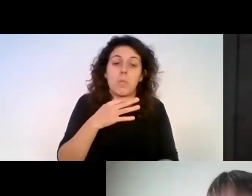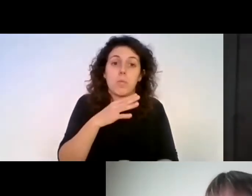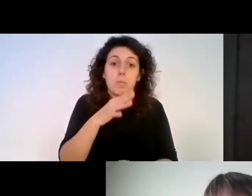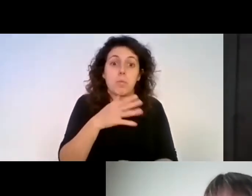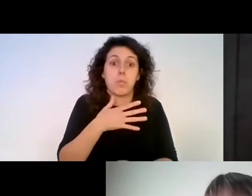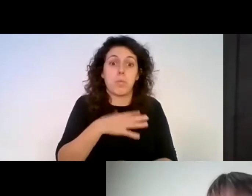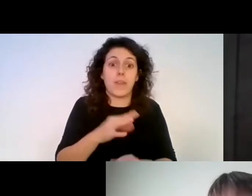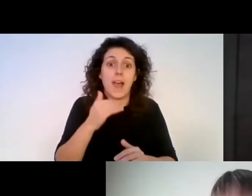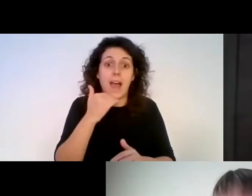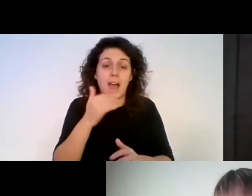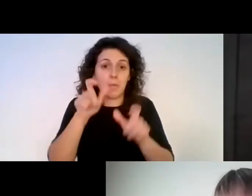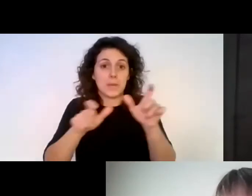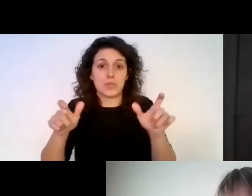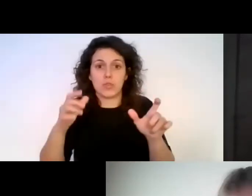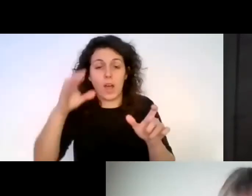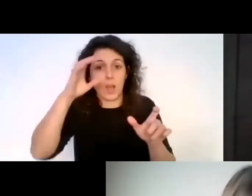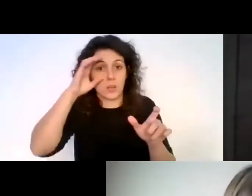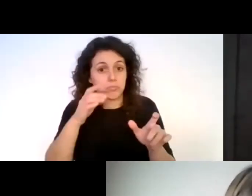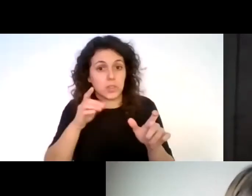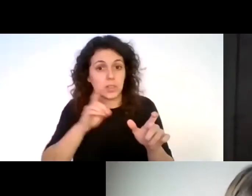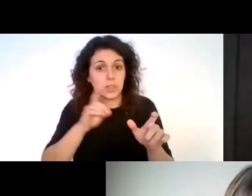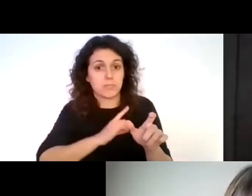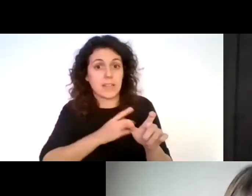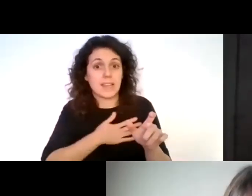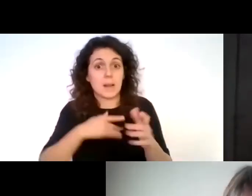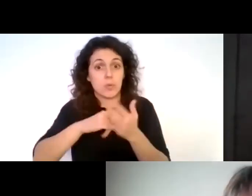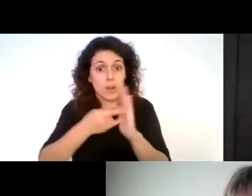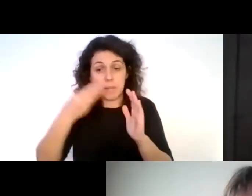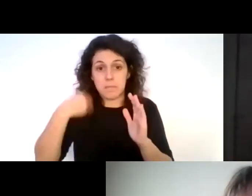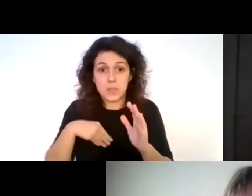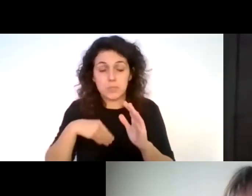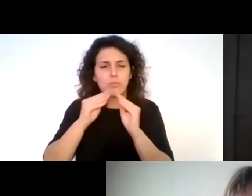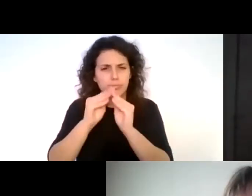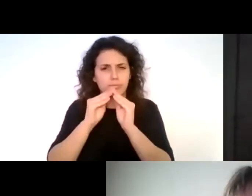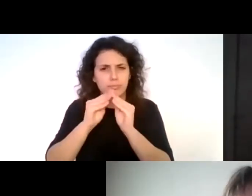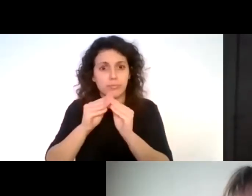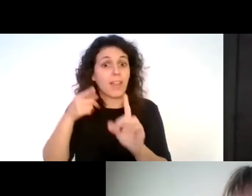esté escuche quiera desarrollar el mismo programa para su destino.